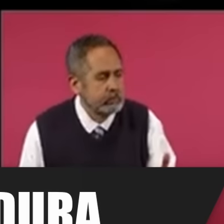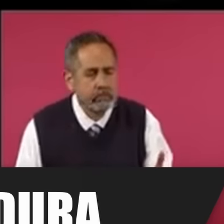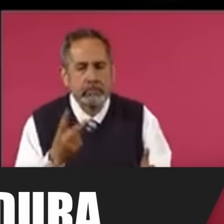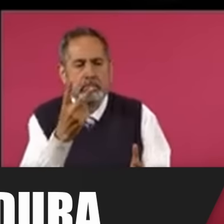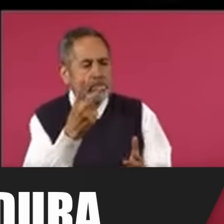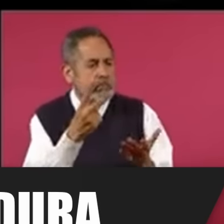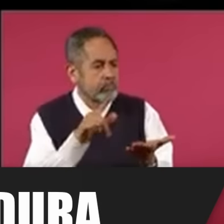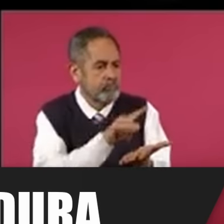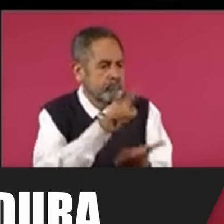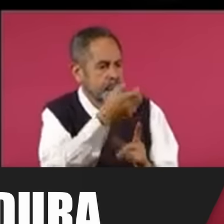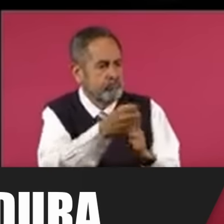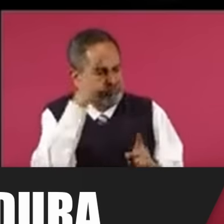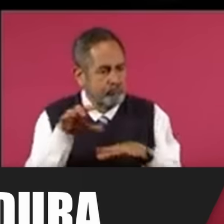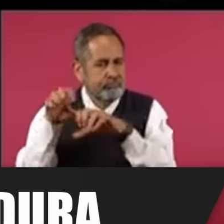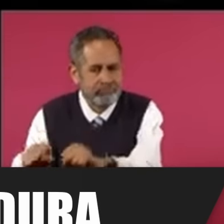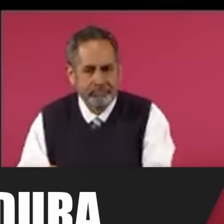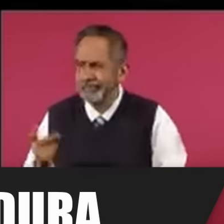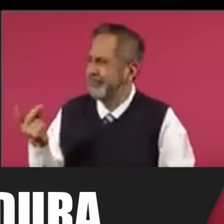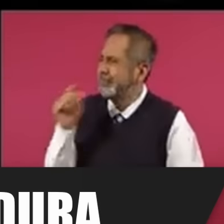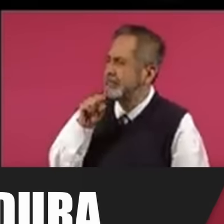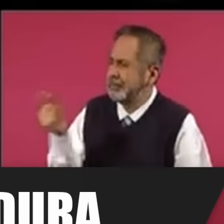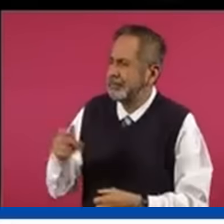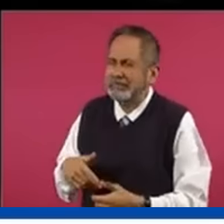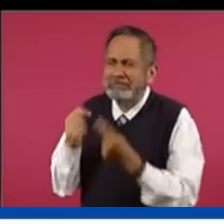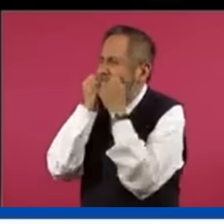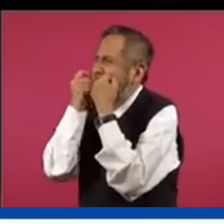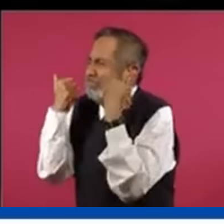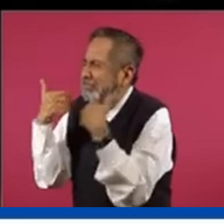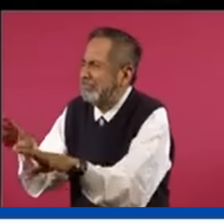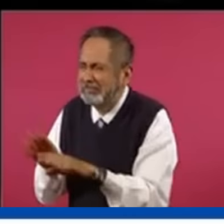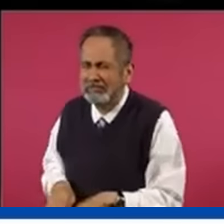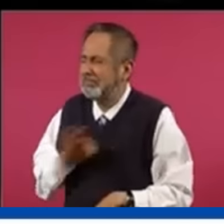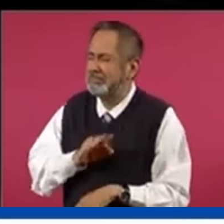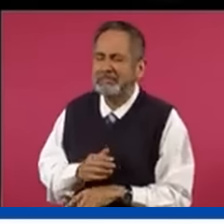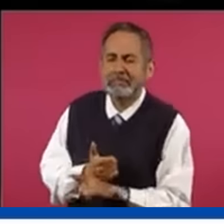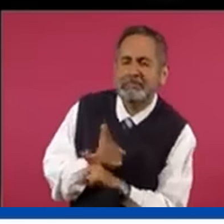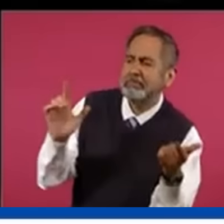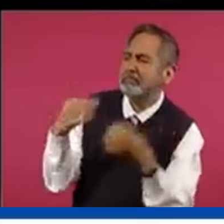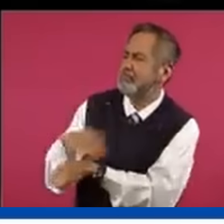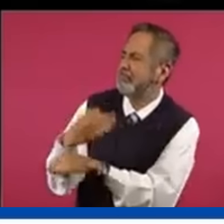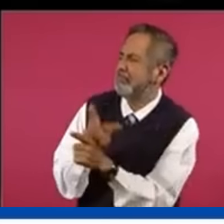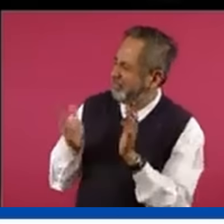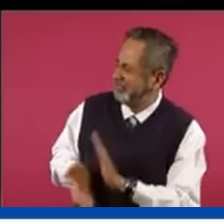formal prisión. ¿Y eso qué? Se puede convertir en libertad condicional.